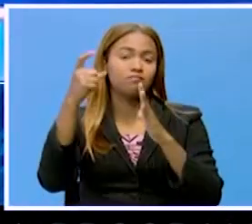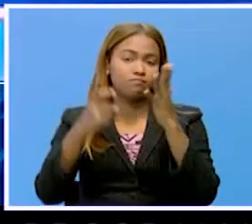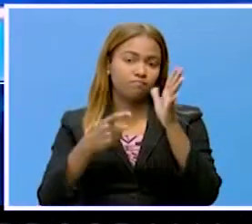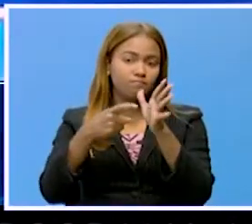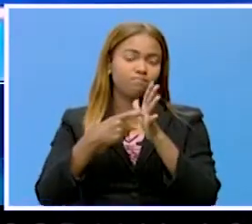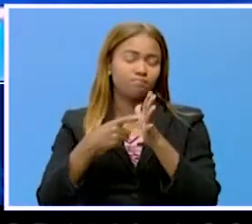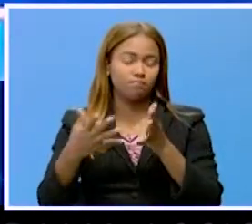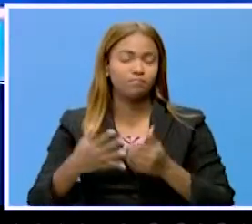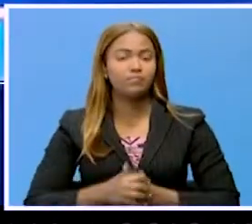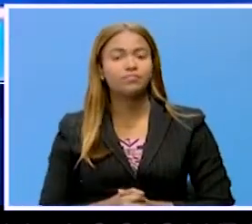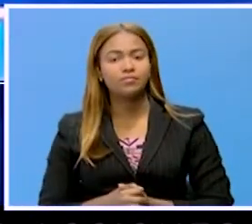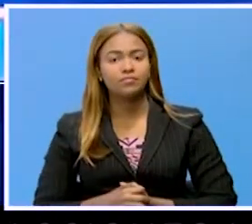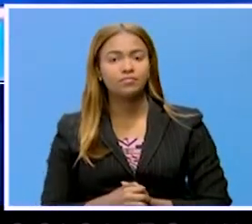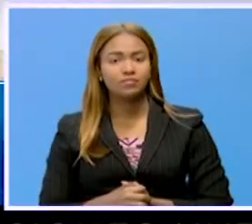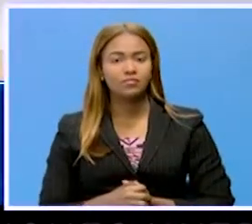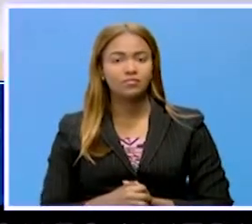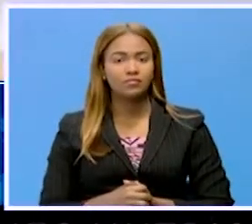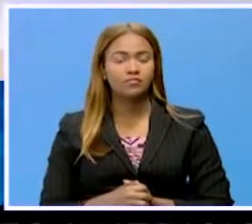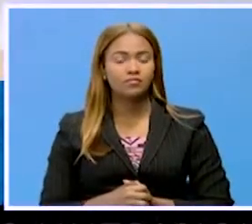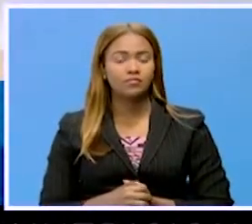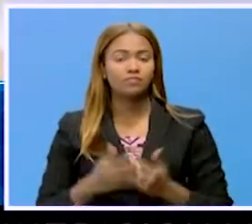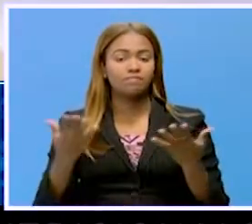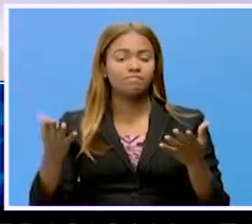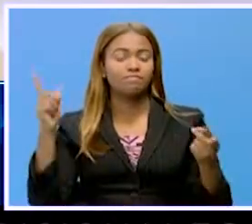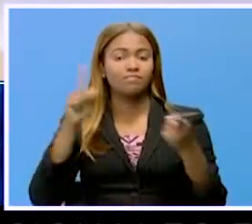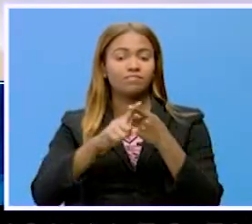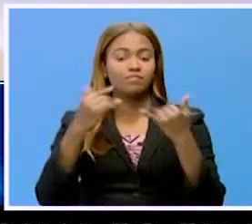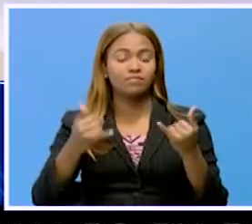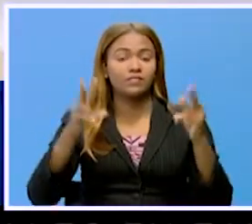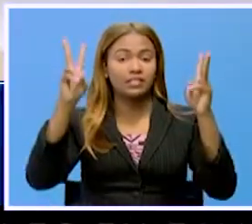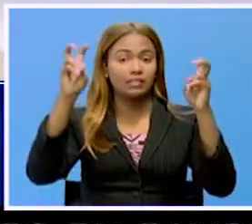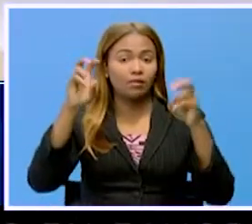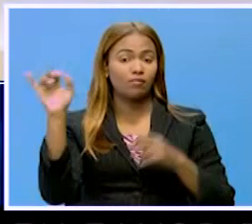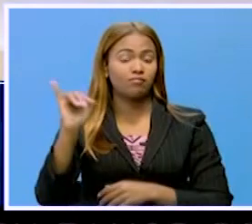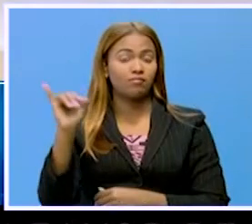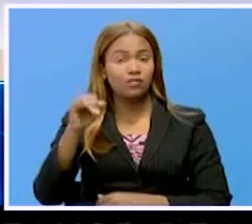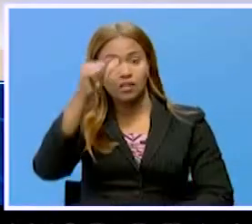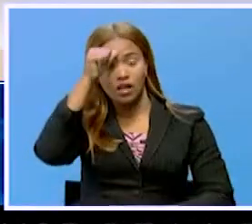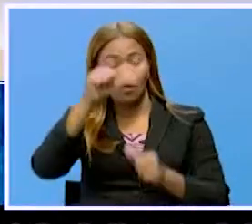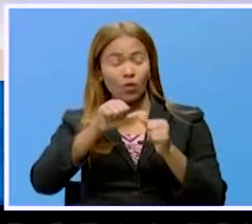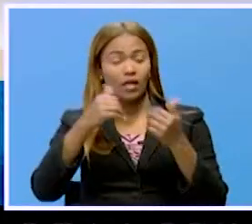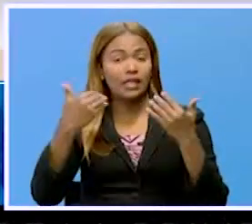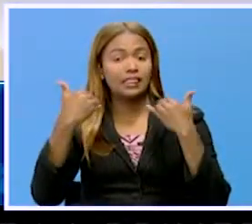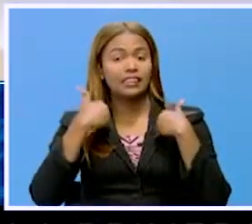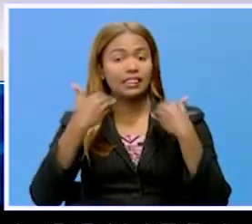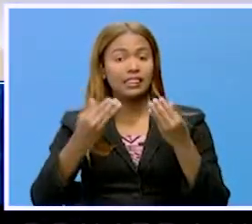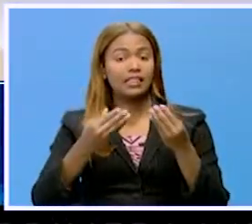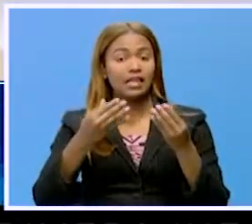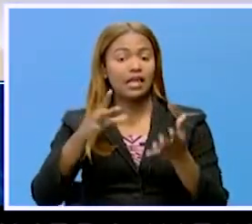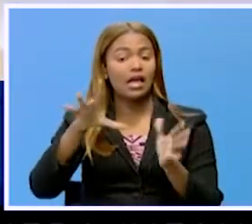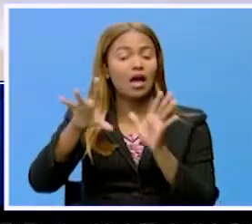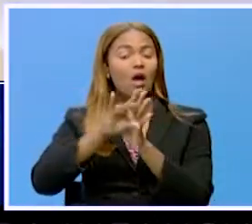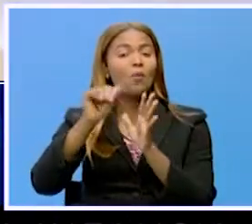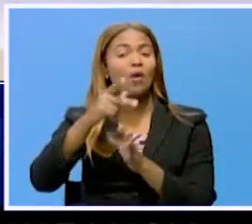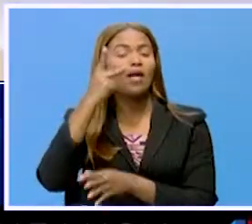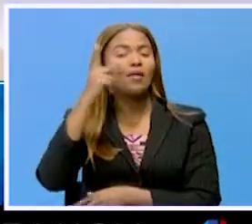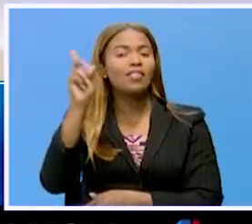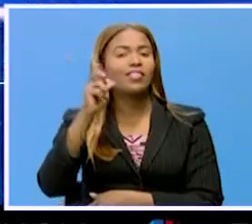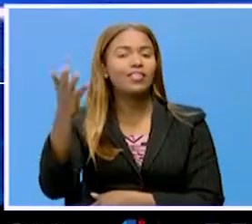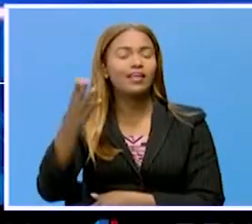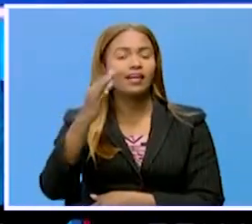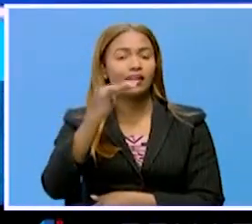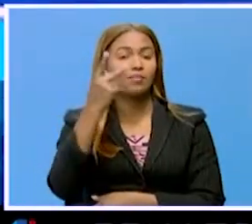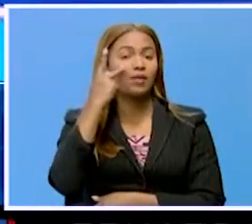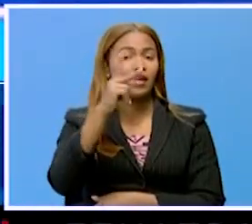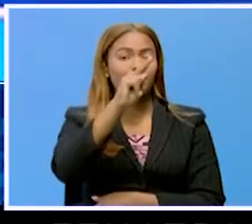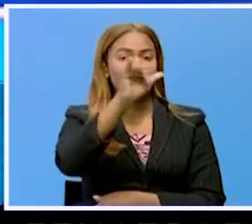requerimientos. Bueno, pues hasta acá el segmento migratorio. Recuerden que encontrarle es muy fácil. Ella está en las redes sociales